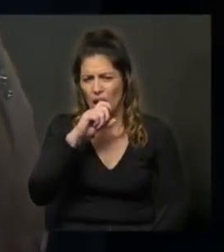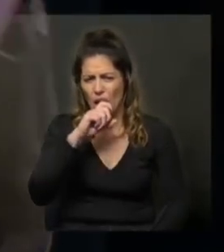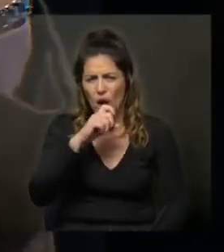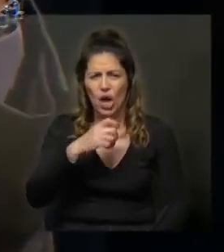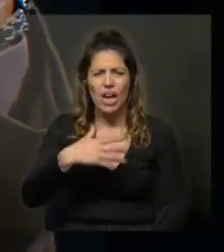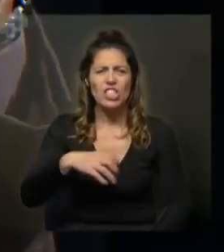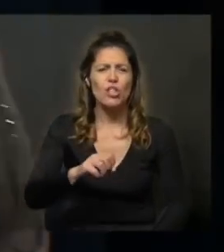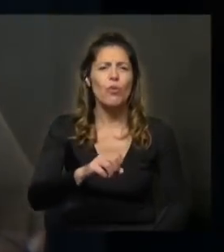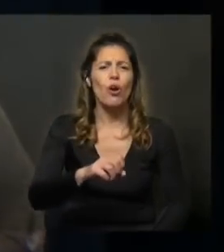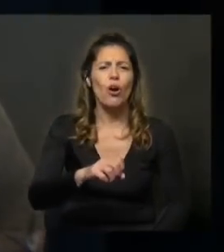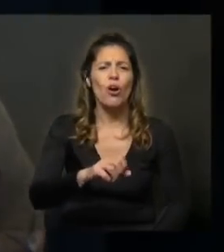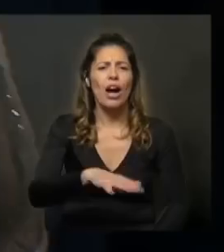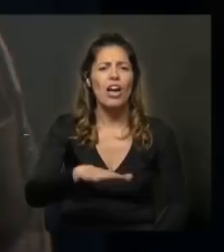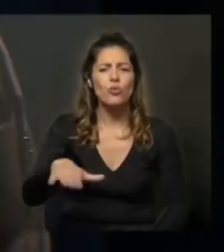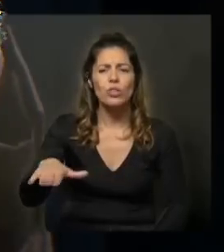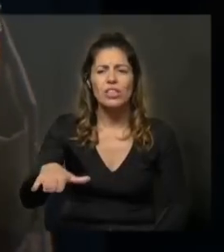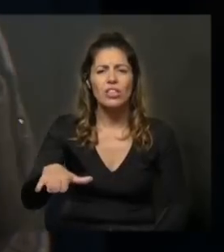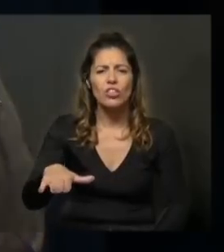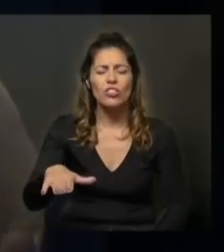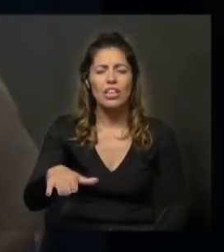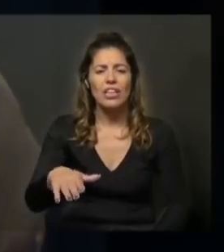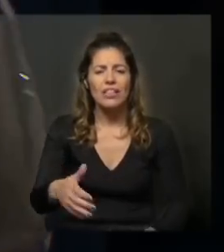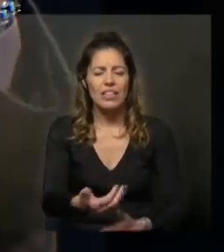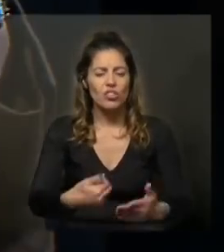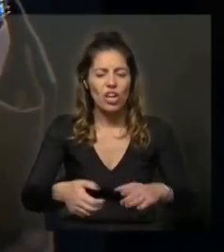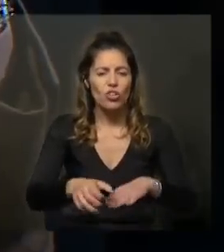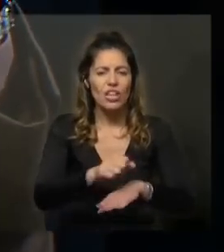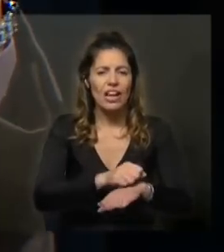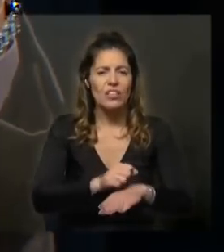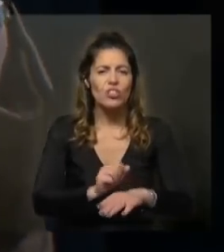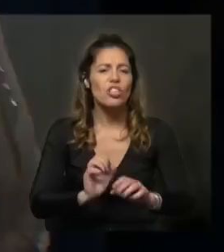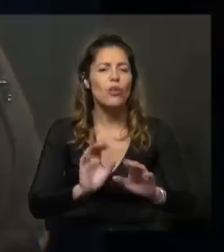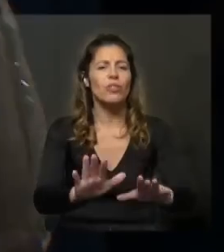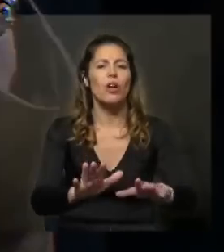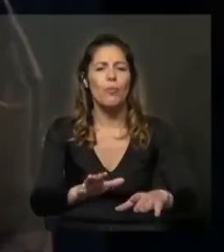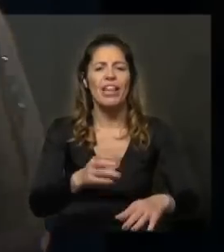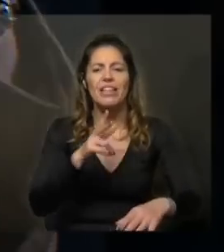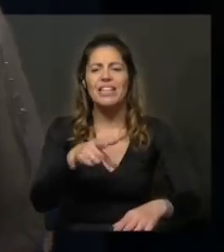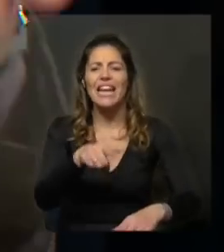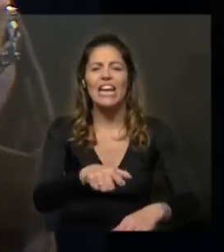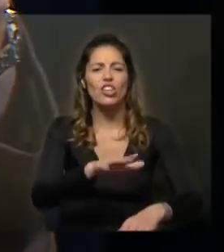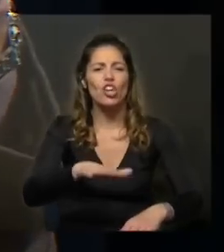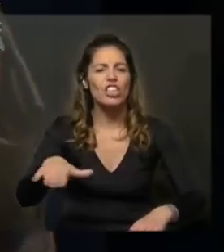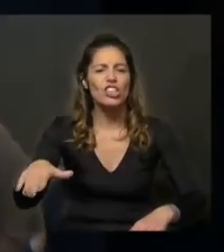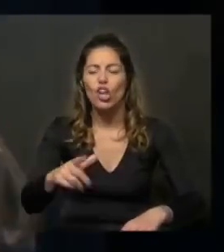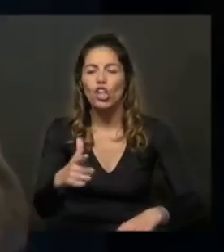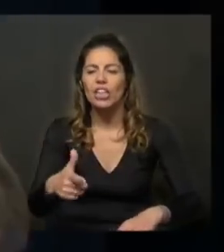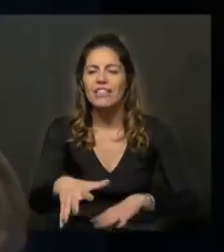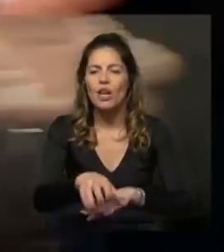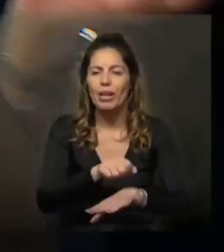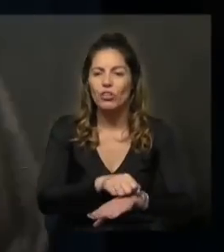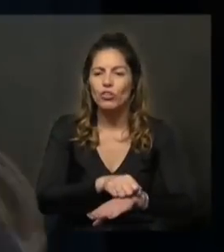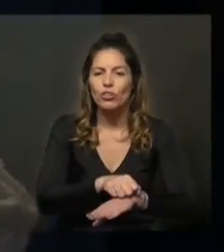a sus niños de la martinera y descalzos y se los tiró arriba del directorio para decirle estos chiquillos no tienen zapatos